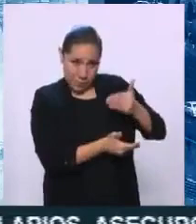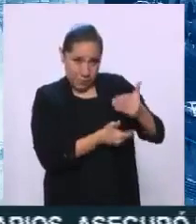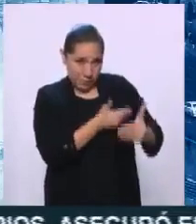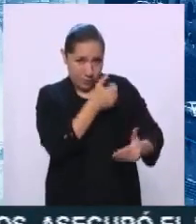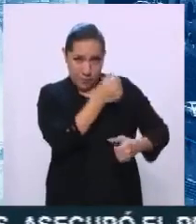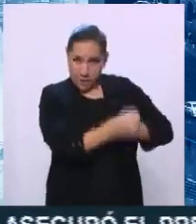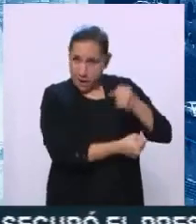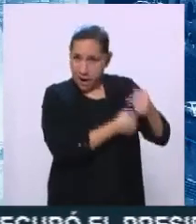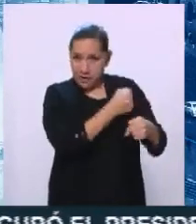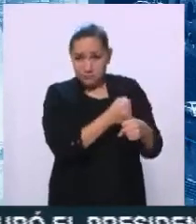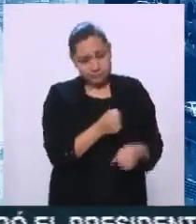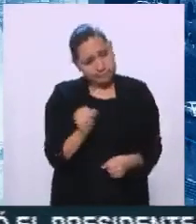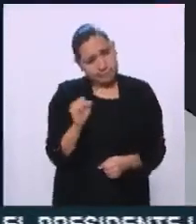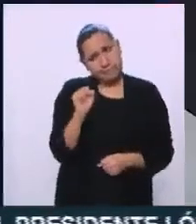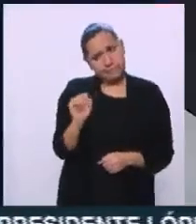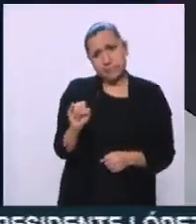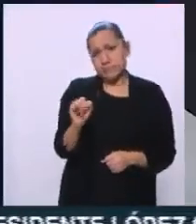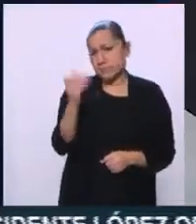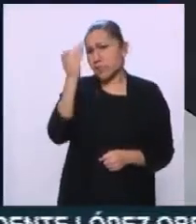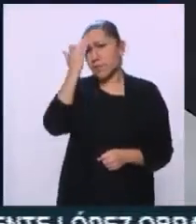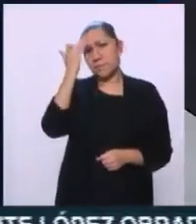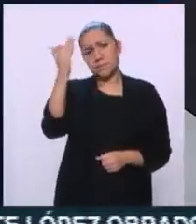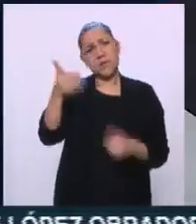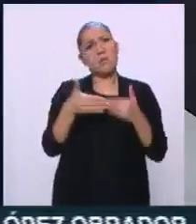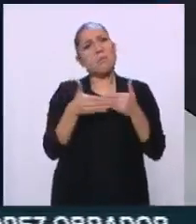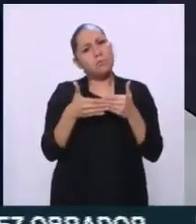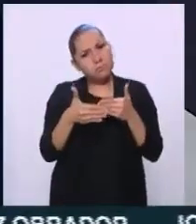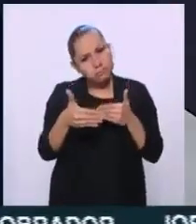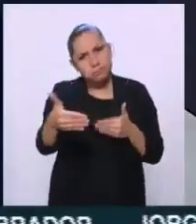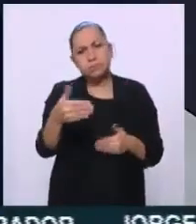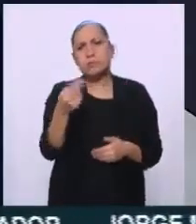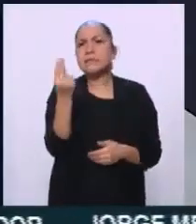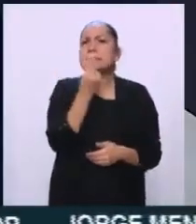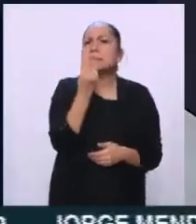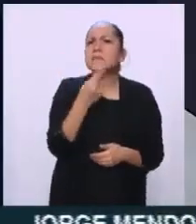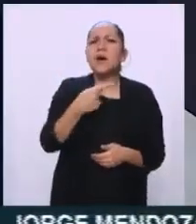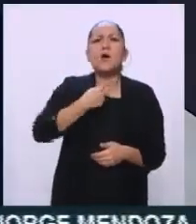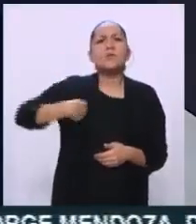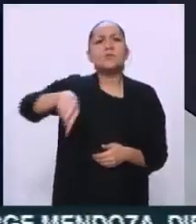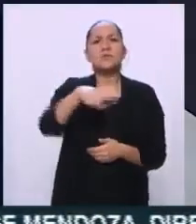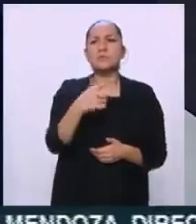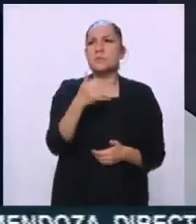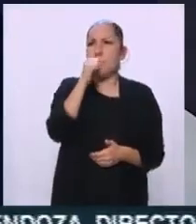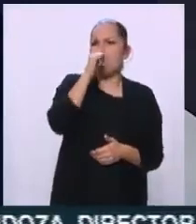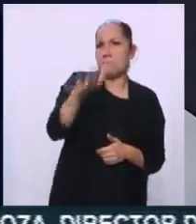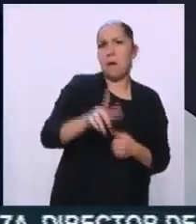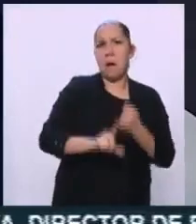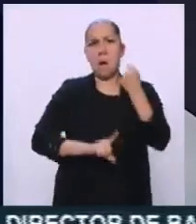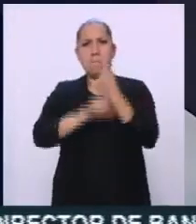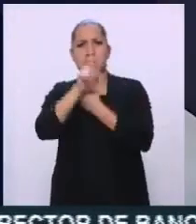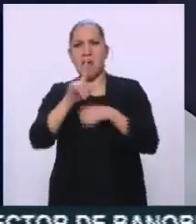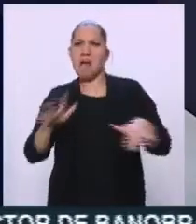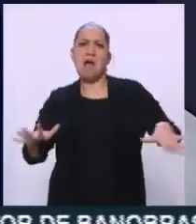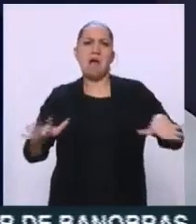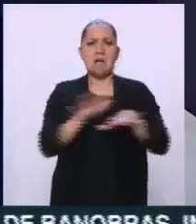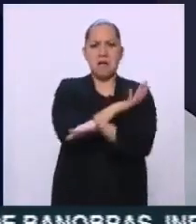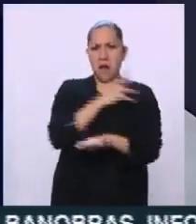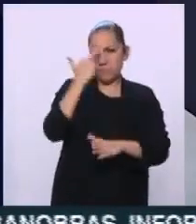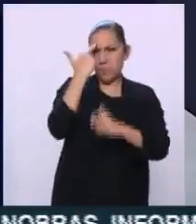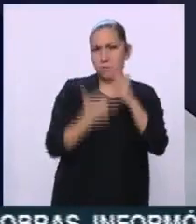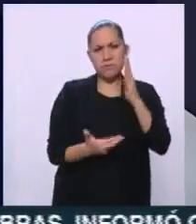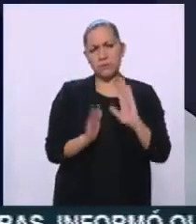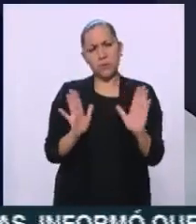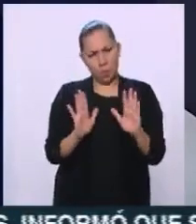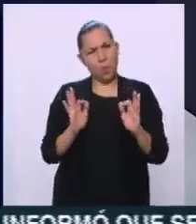incluso para la generación, para el país, pero decidimos que la vía pacífica era la vía posible. combinamos a la oposición y a